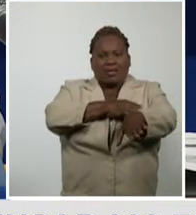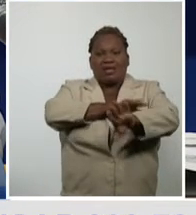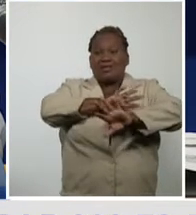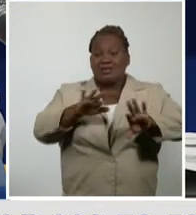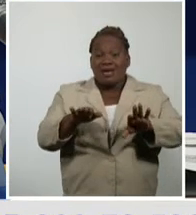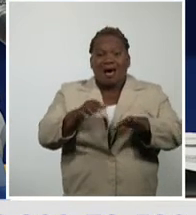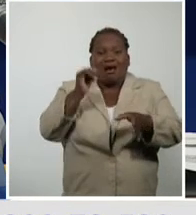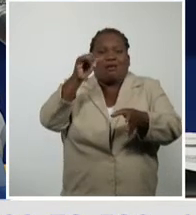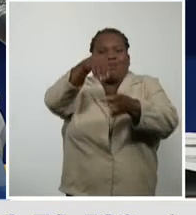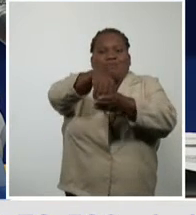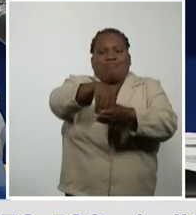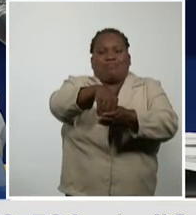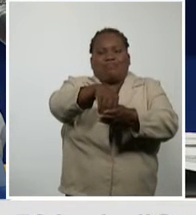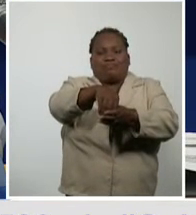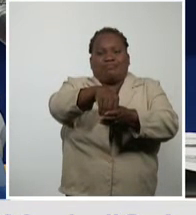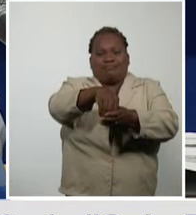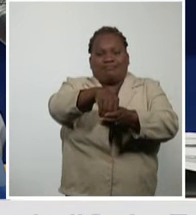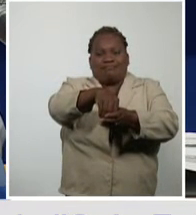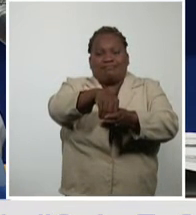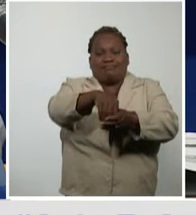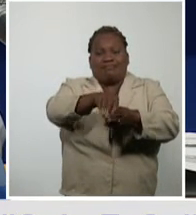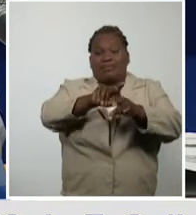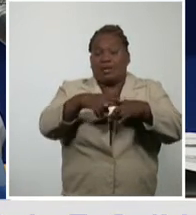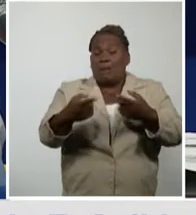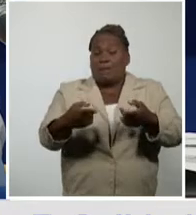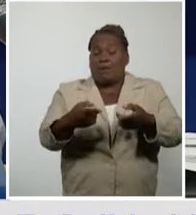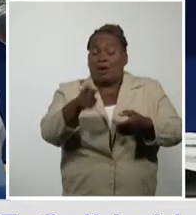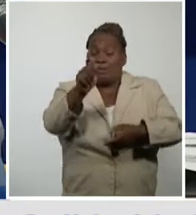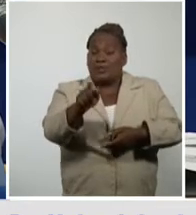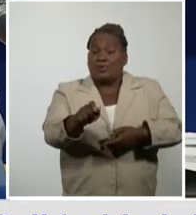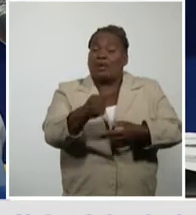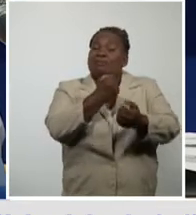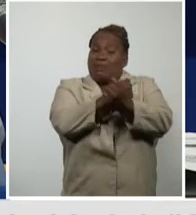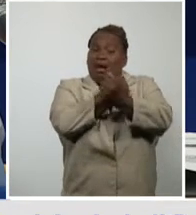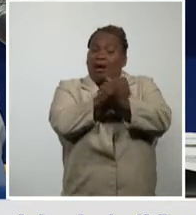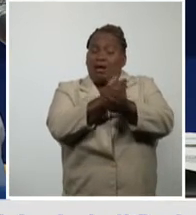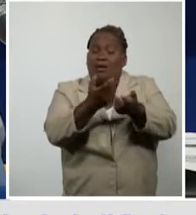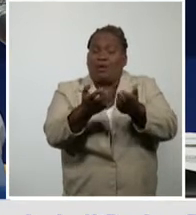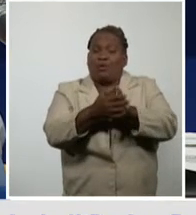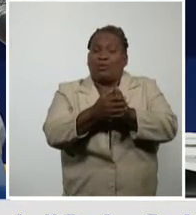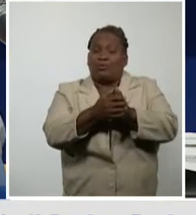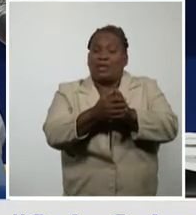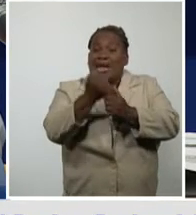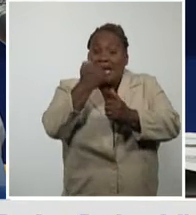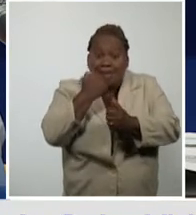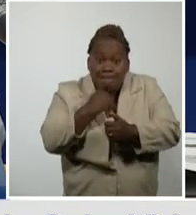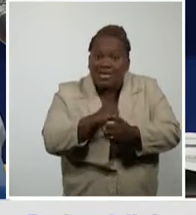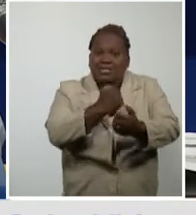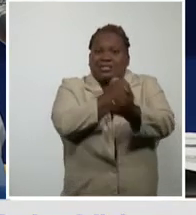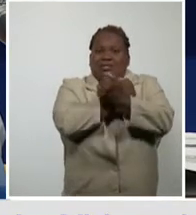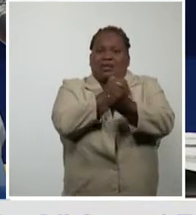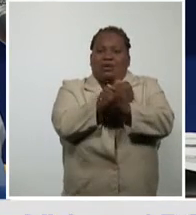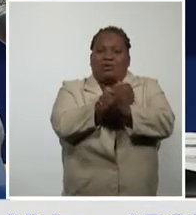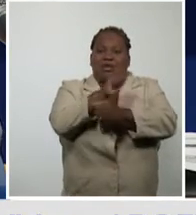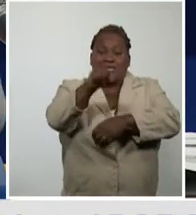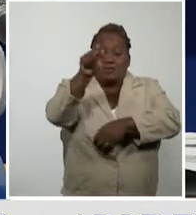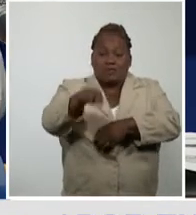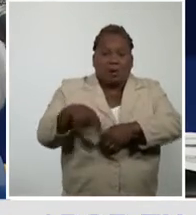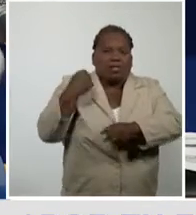incorporarse, porque es un personal que está expuesto, es posiblemente el más expuesto, porque ese sí está